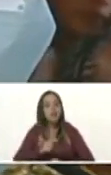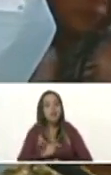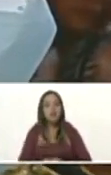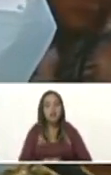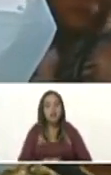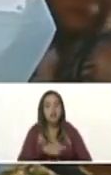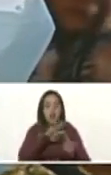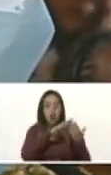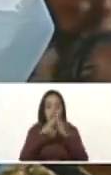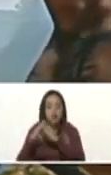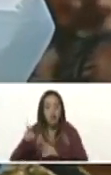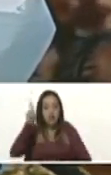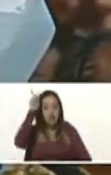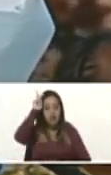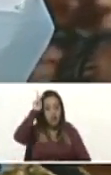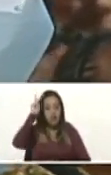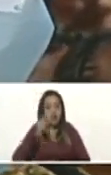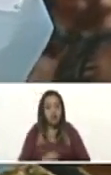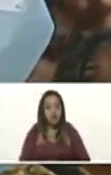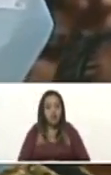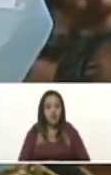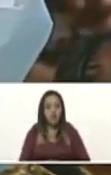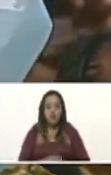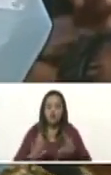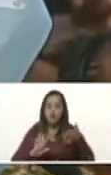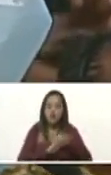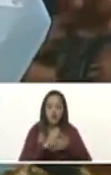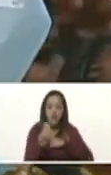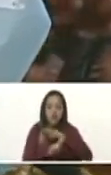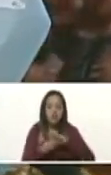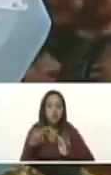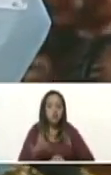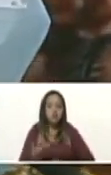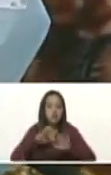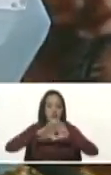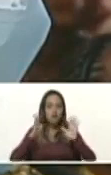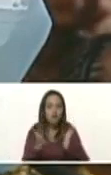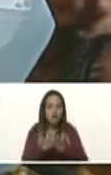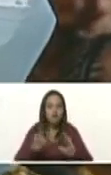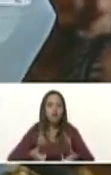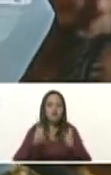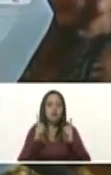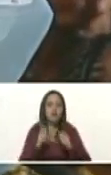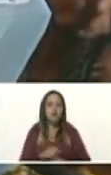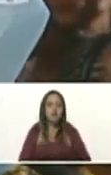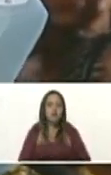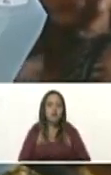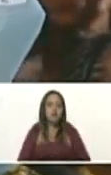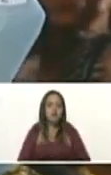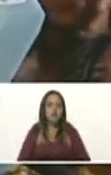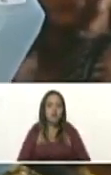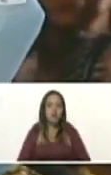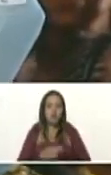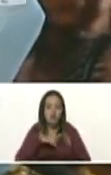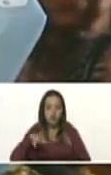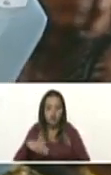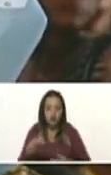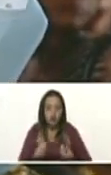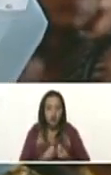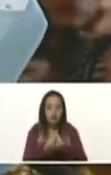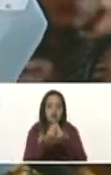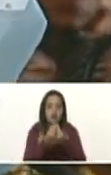las comunidades indígenas bajo la premisa de que otro mundo es posible. Acompañamos la gesta